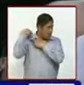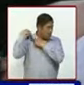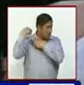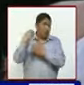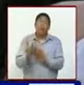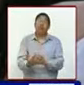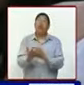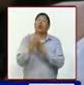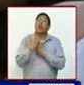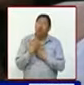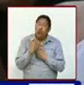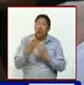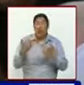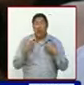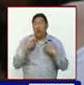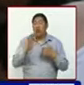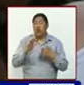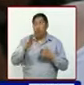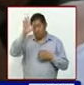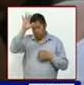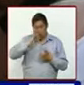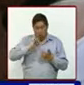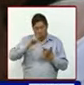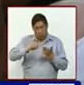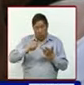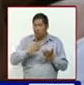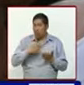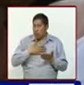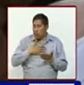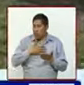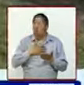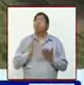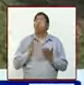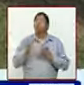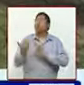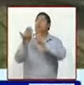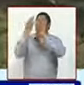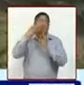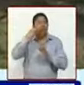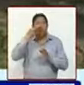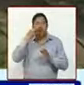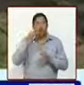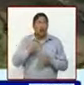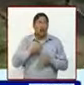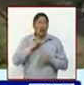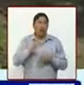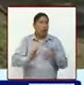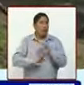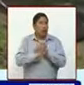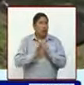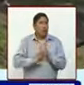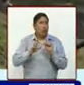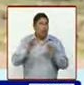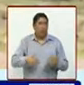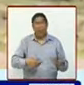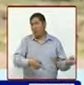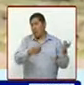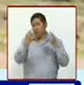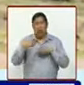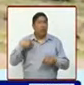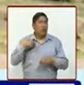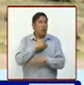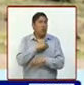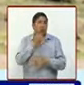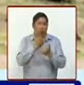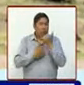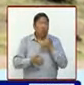y la obligación de contar su verdad, pero va a ser presencialmente ante un tribunal. No hay las garantías necesarias para que pueda estar aquí presente. Nosotros